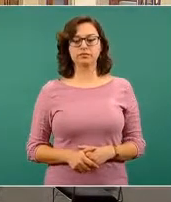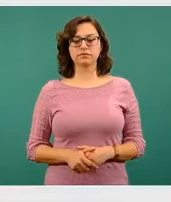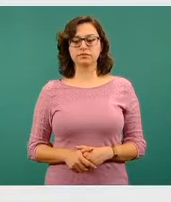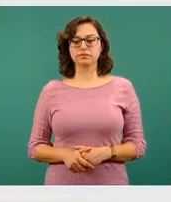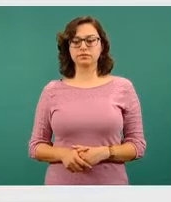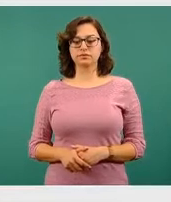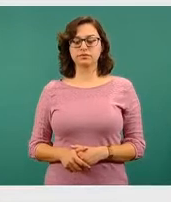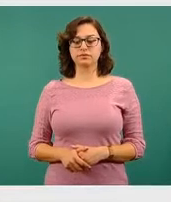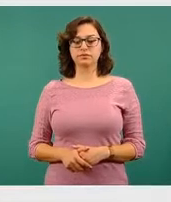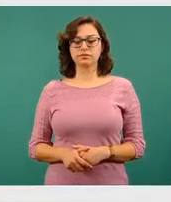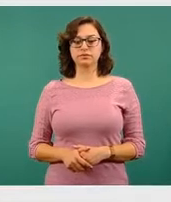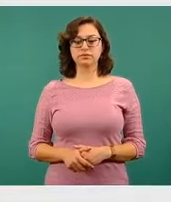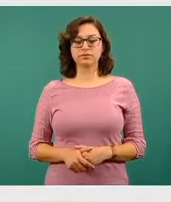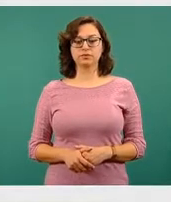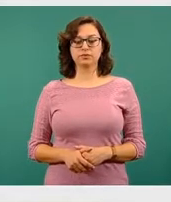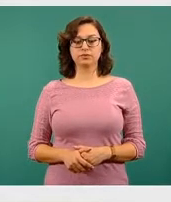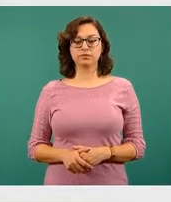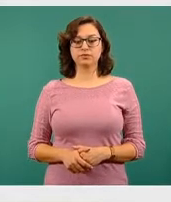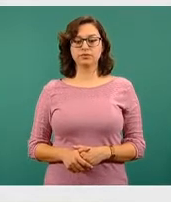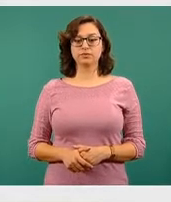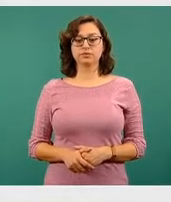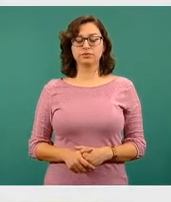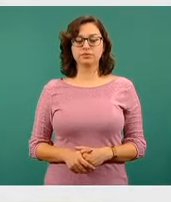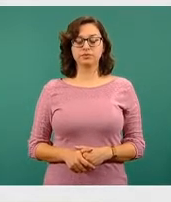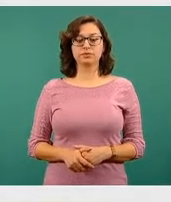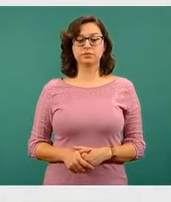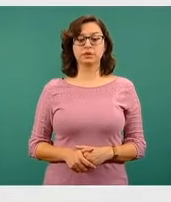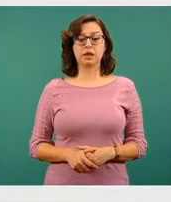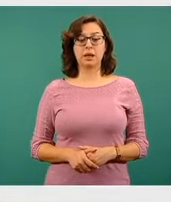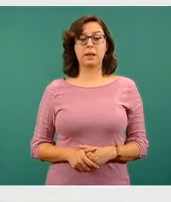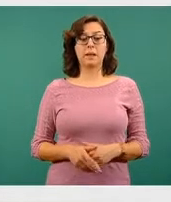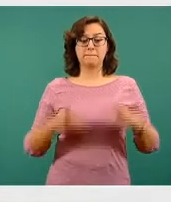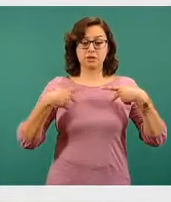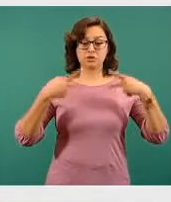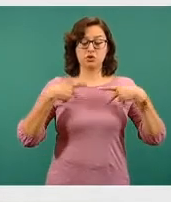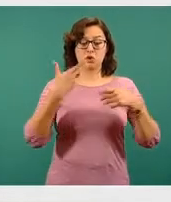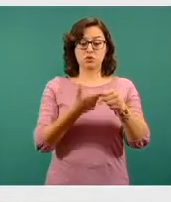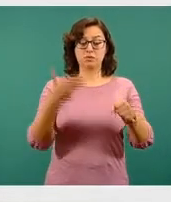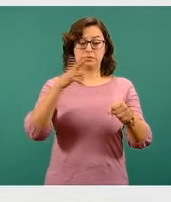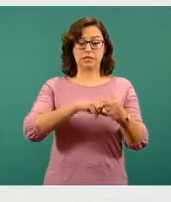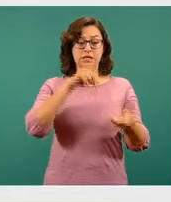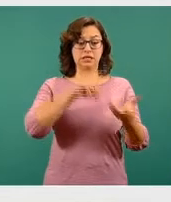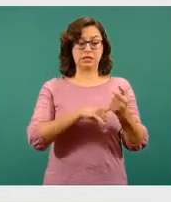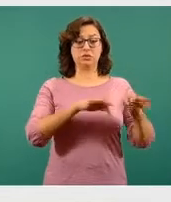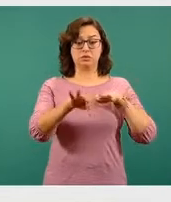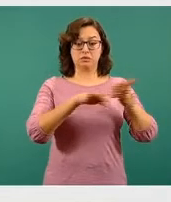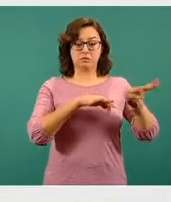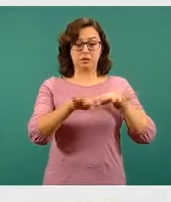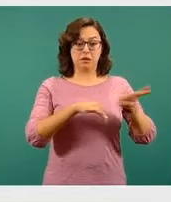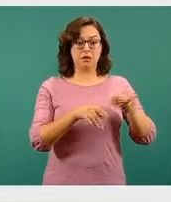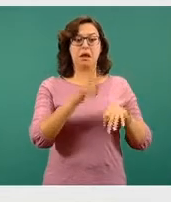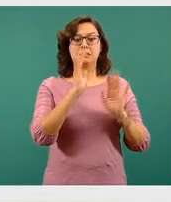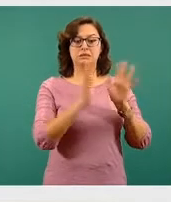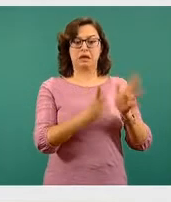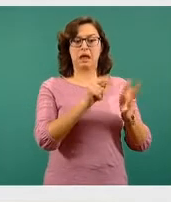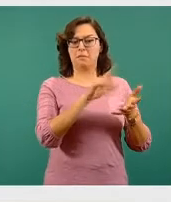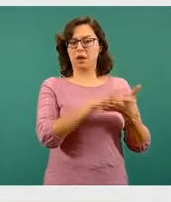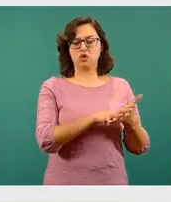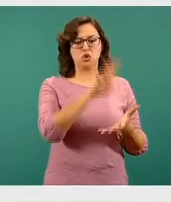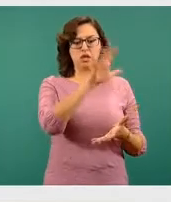de salud, ya estamos en su mayoría en esquemas completos. El personal educativo también mayoritariamente ya